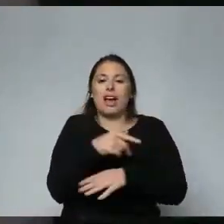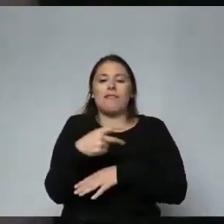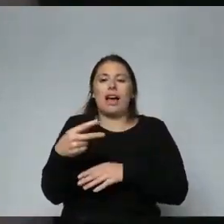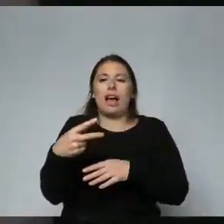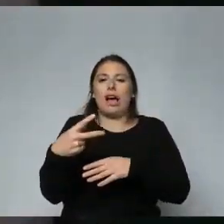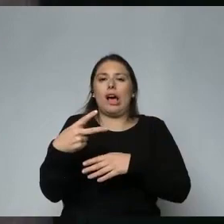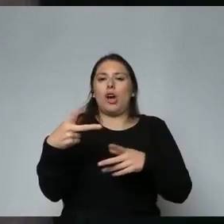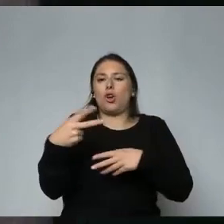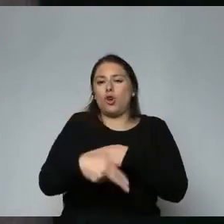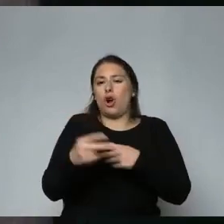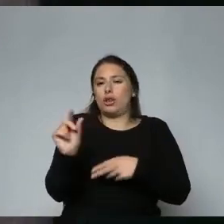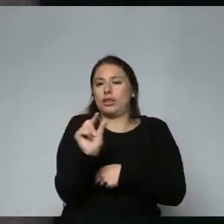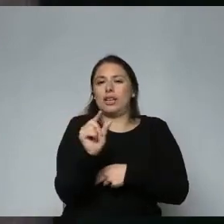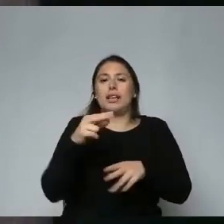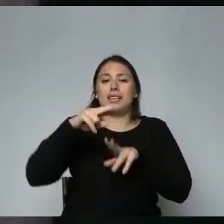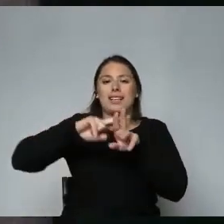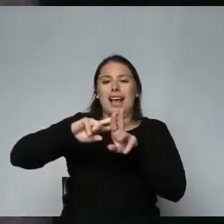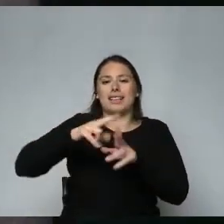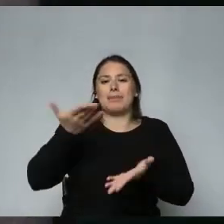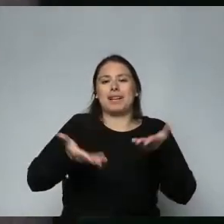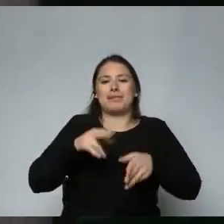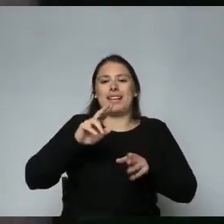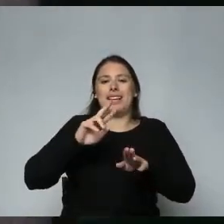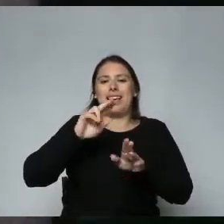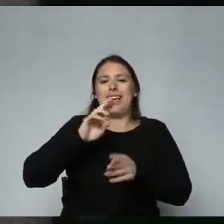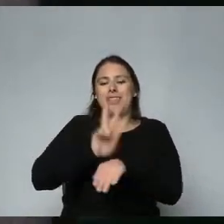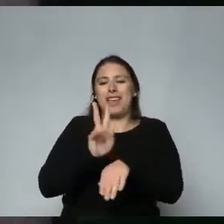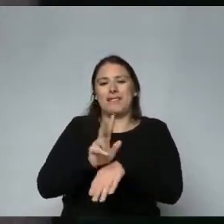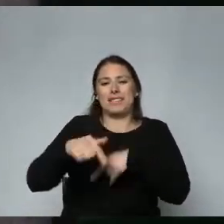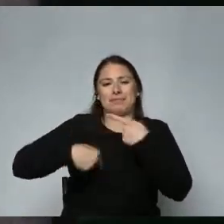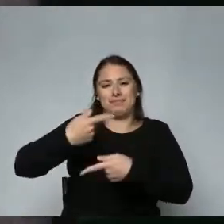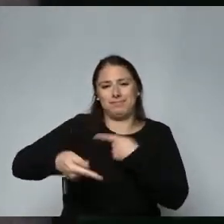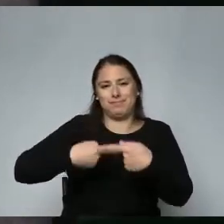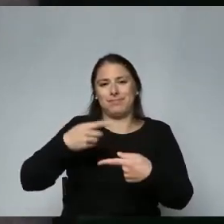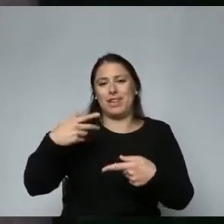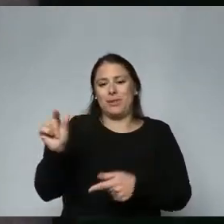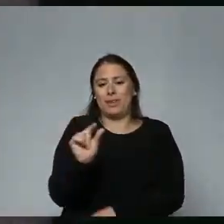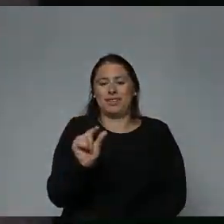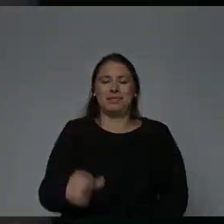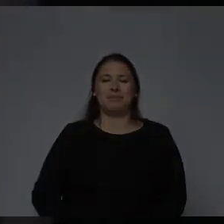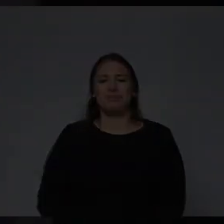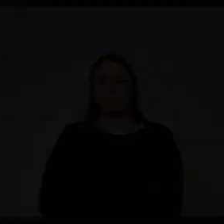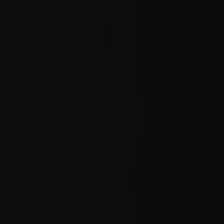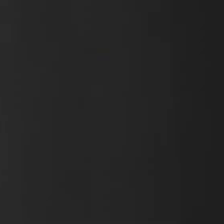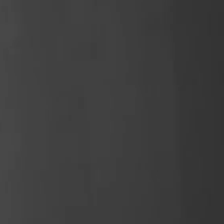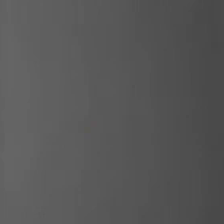Seguí poniendo el hashtag Legítima Defensa. Vamos a un corte y enseguida volvemos con más Legítima Defensa.